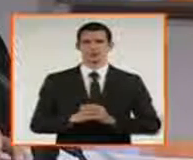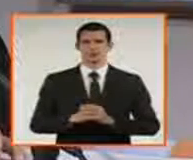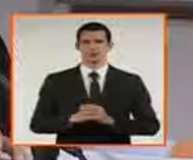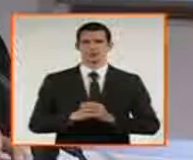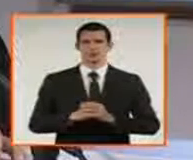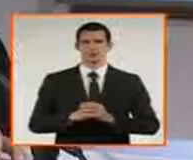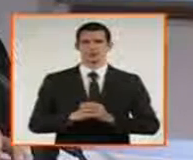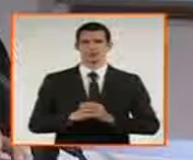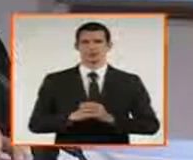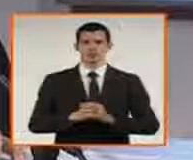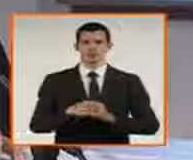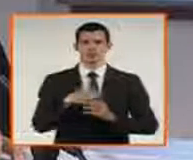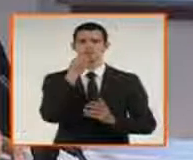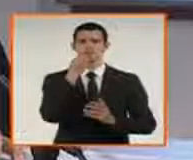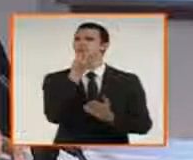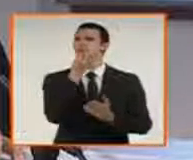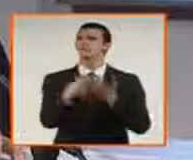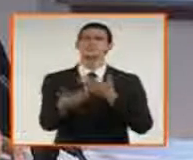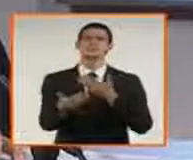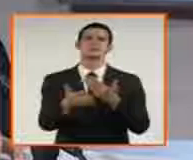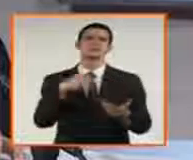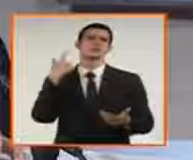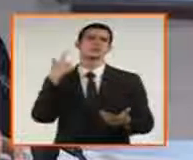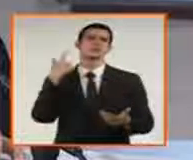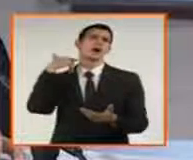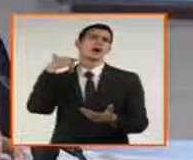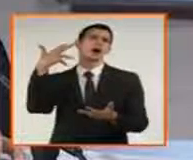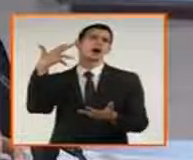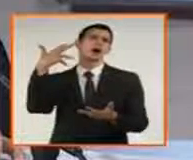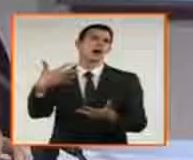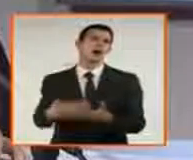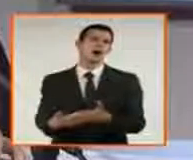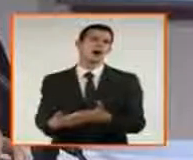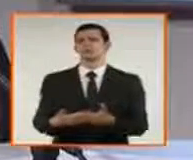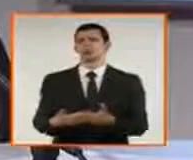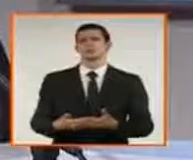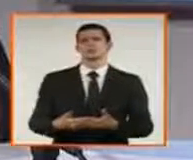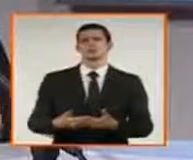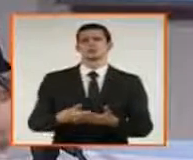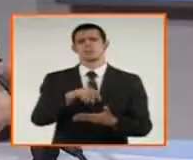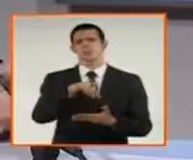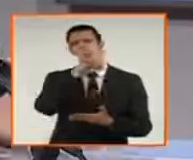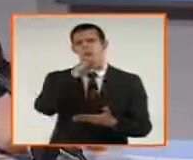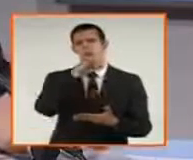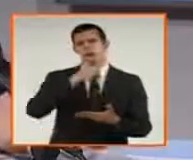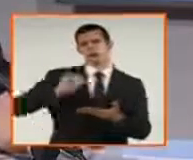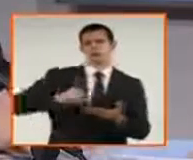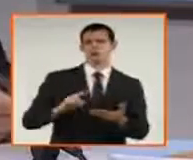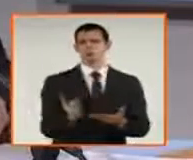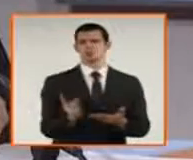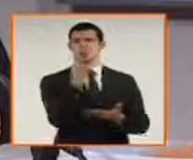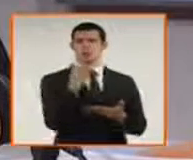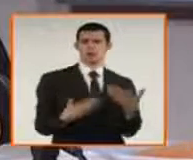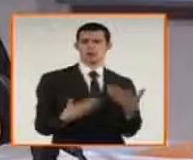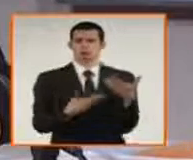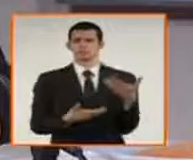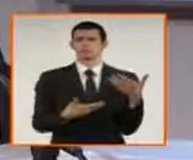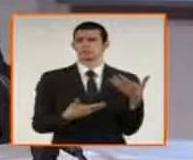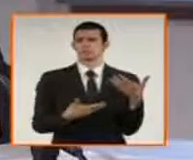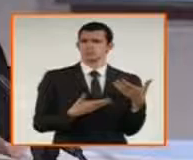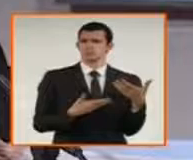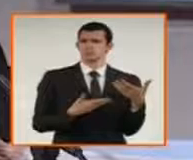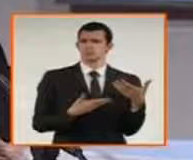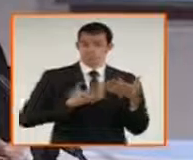por ejemplo, haya reclamado alimentos para su hijo. Siempre que exista esa situación, esa minoría de edad, por ejemplo,